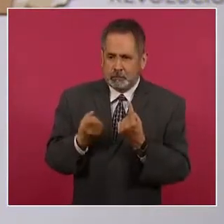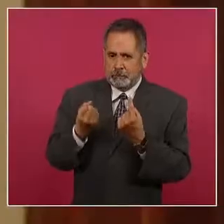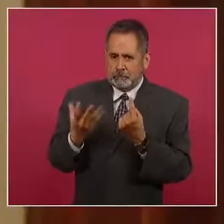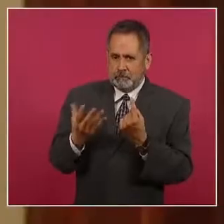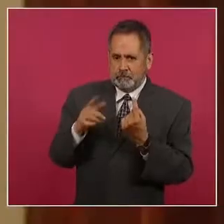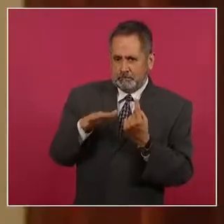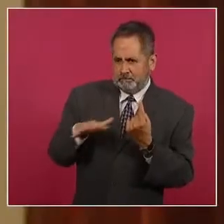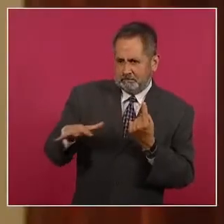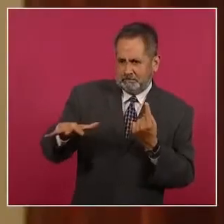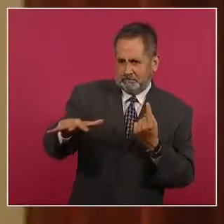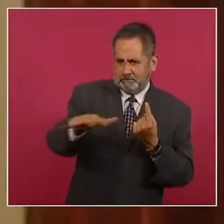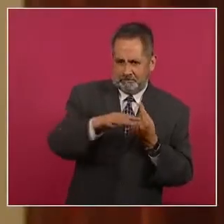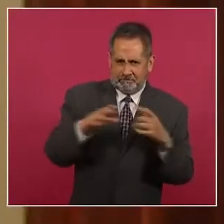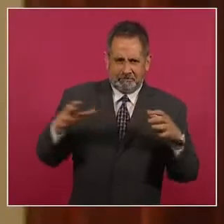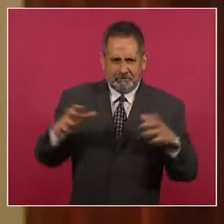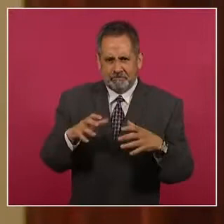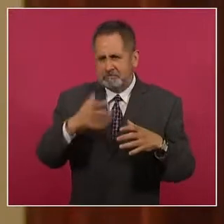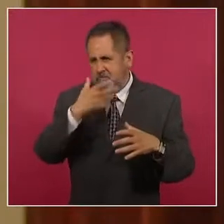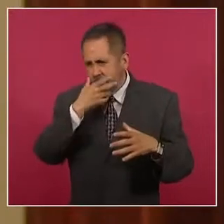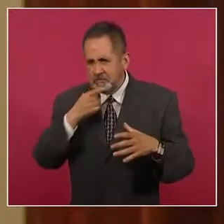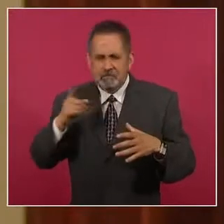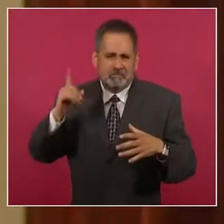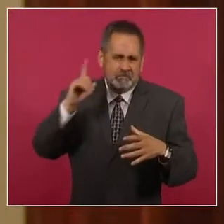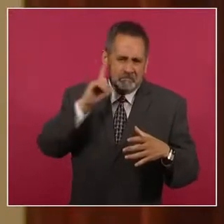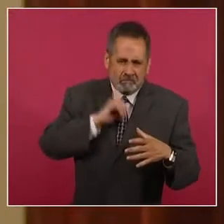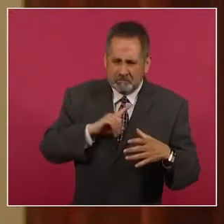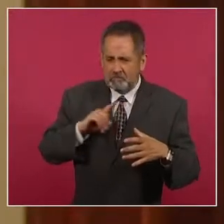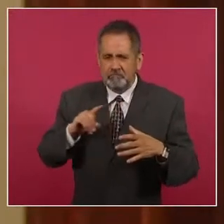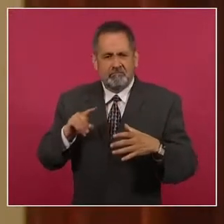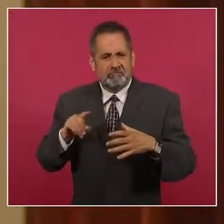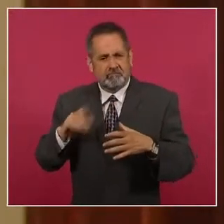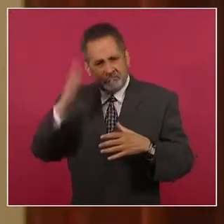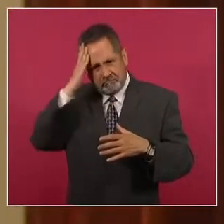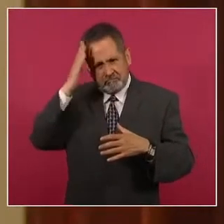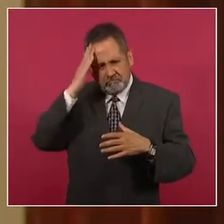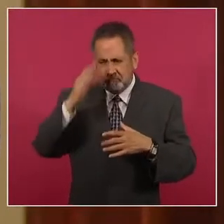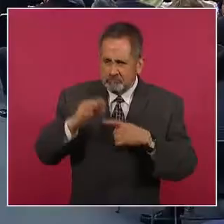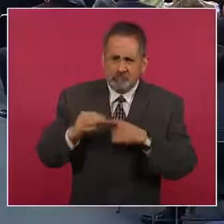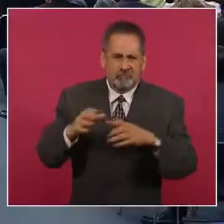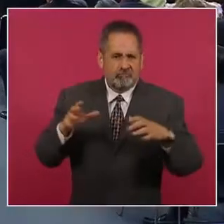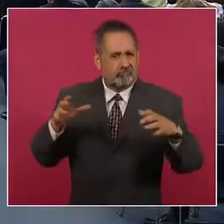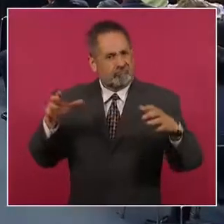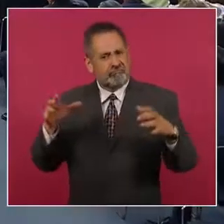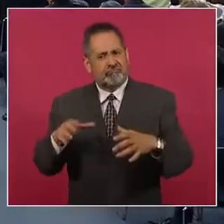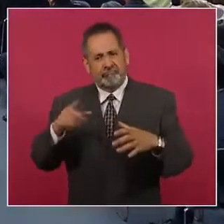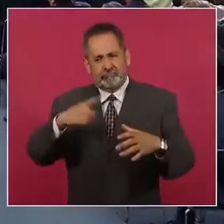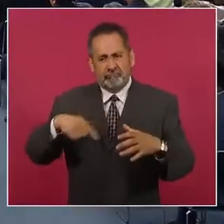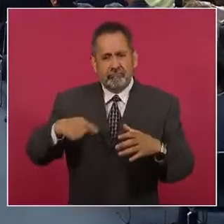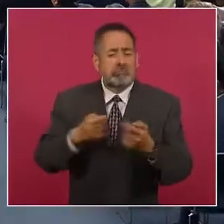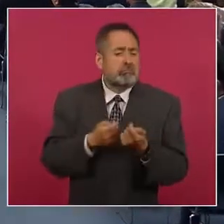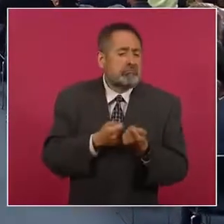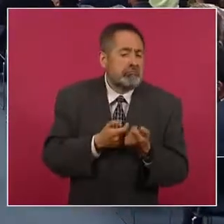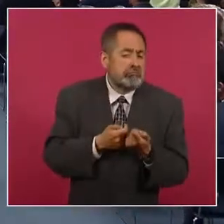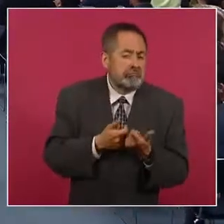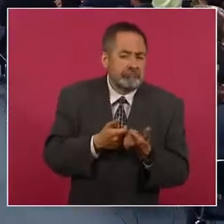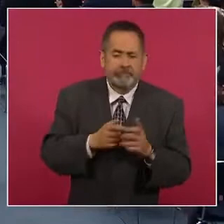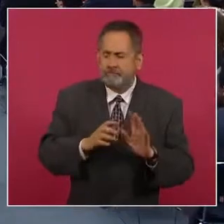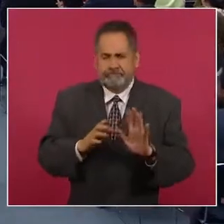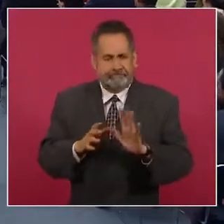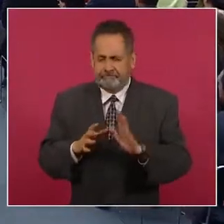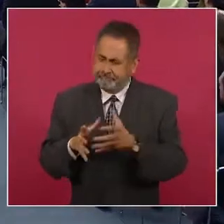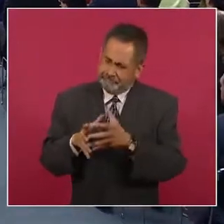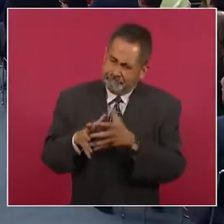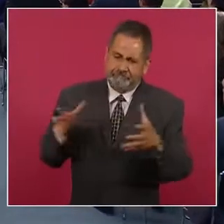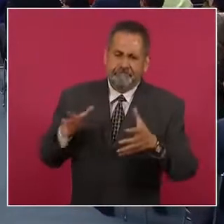de dirigentes, de mujeres, de hombres, de un grupo reducido de servidores